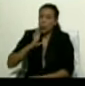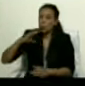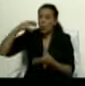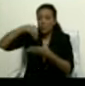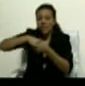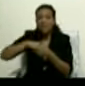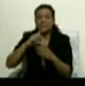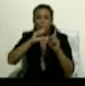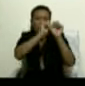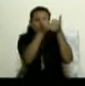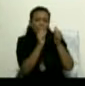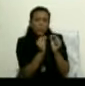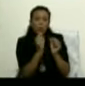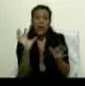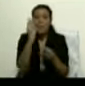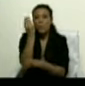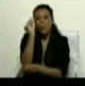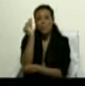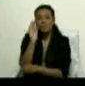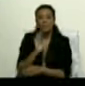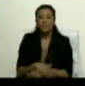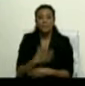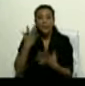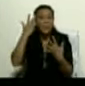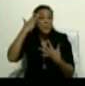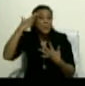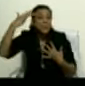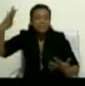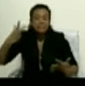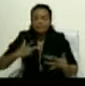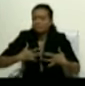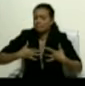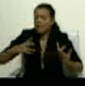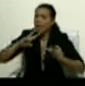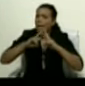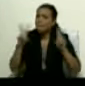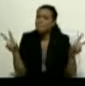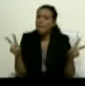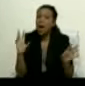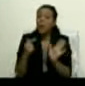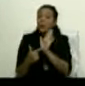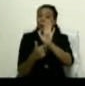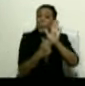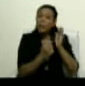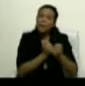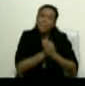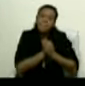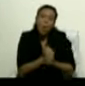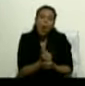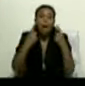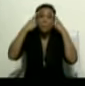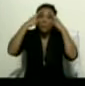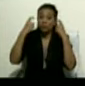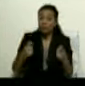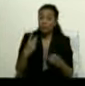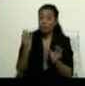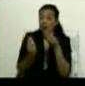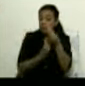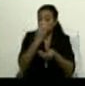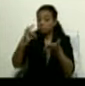mundo artesanal a la muñequería. La inspiración de los artesanos es la paz, una muestra del cariño y profesionalismo hacia